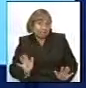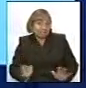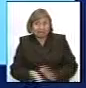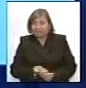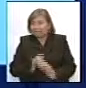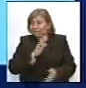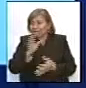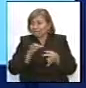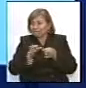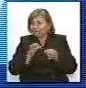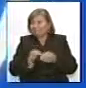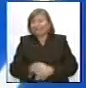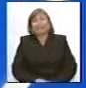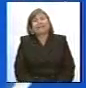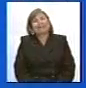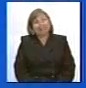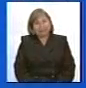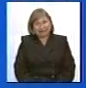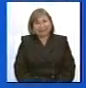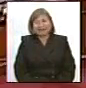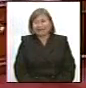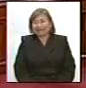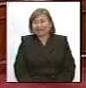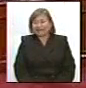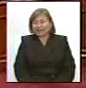todos los detalles.